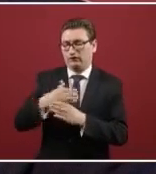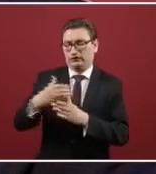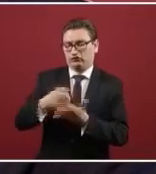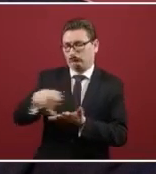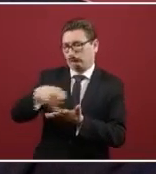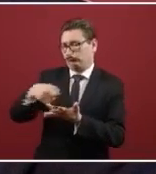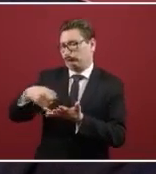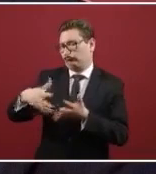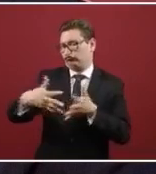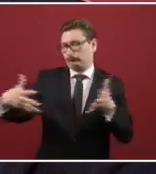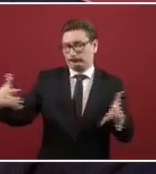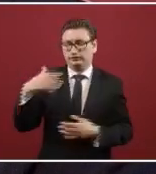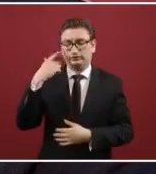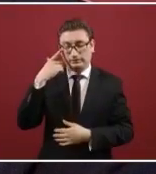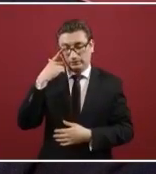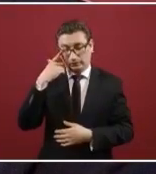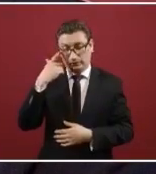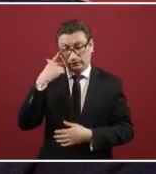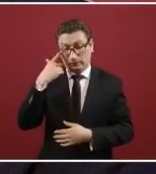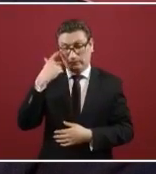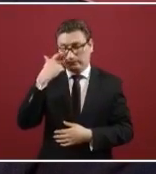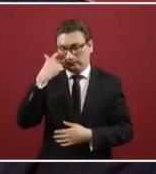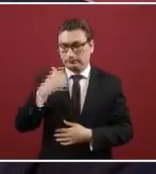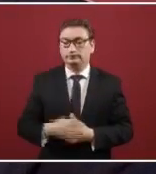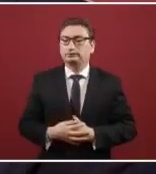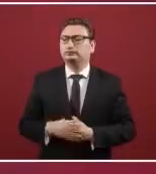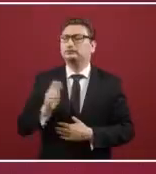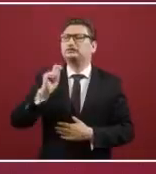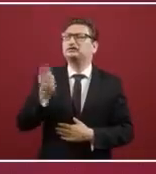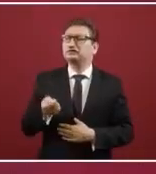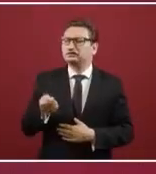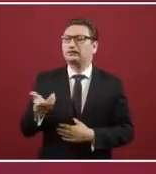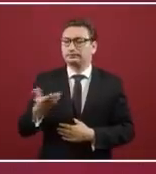Y eso va a significar